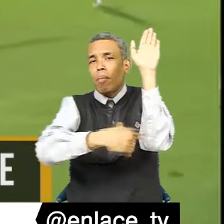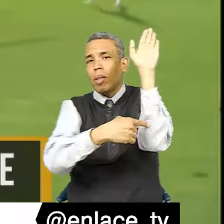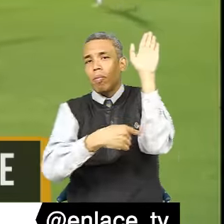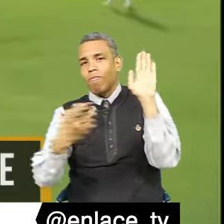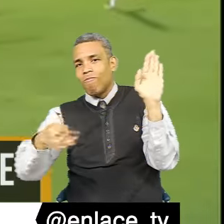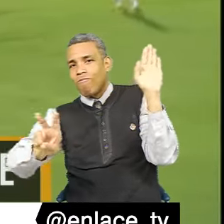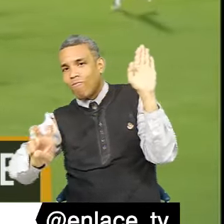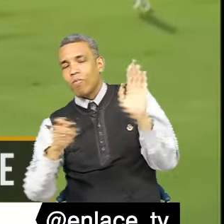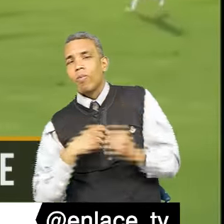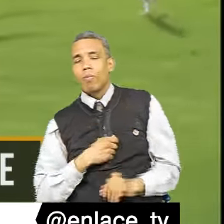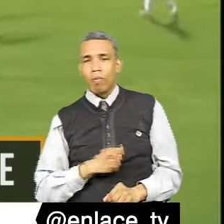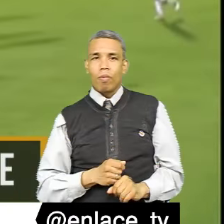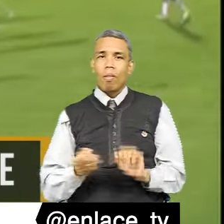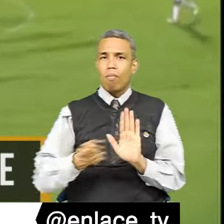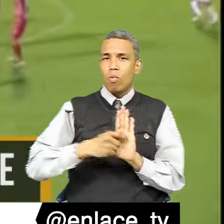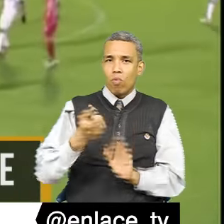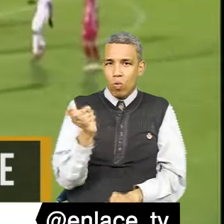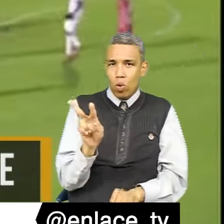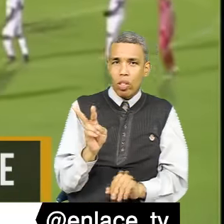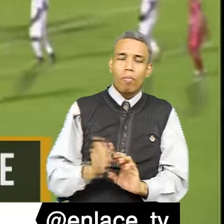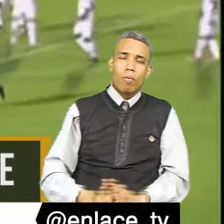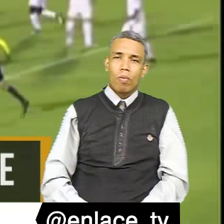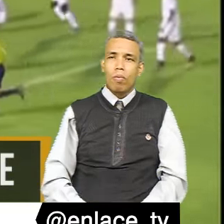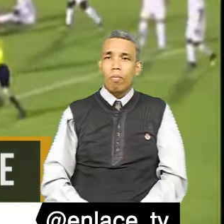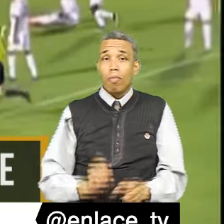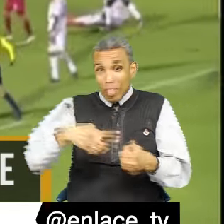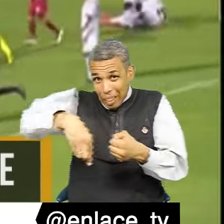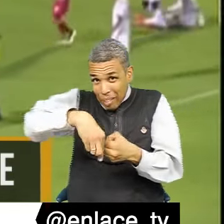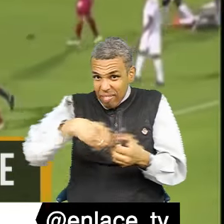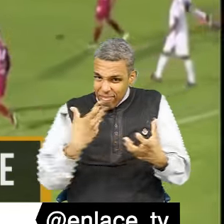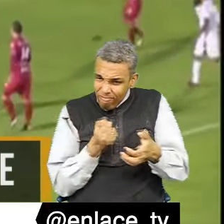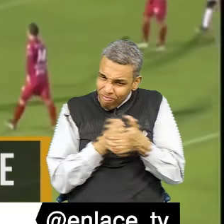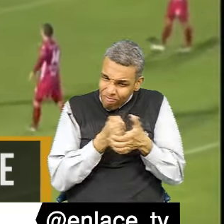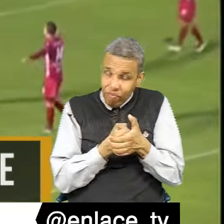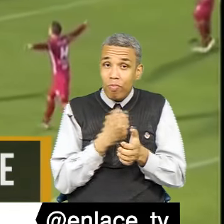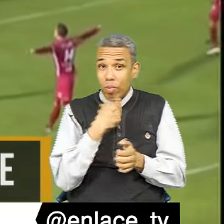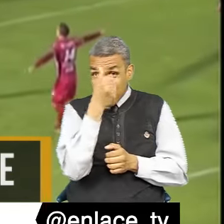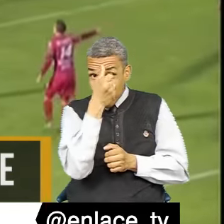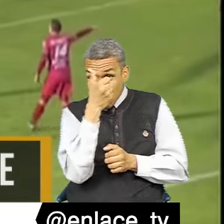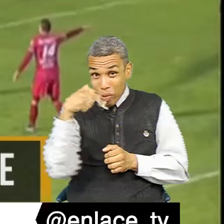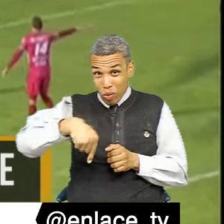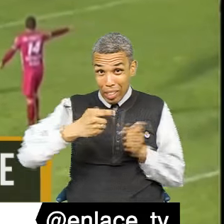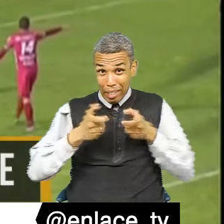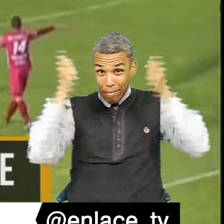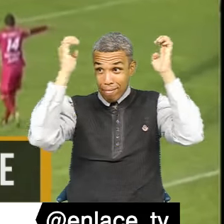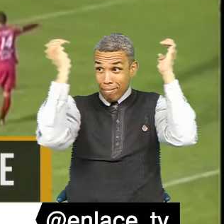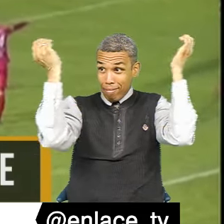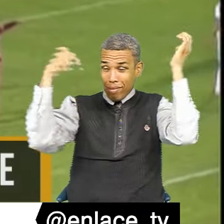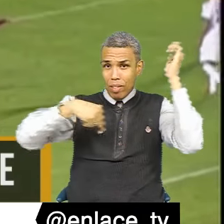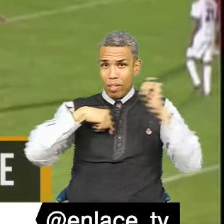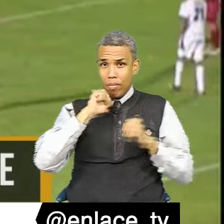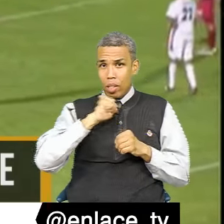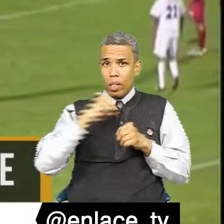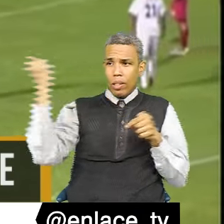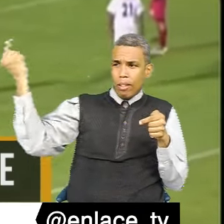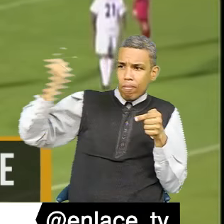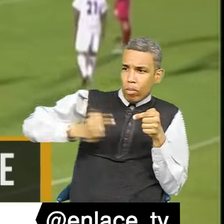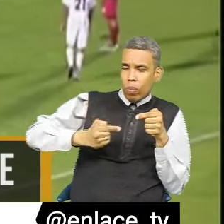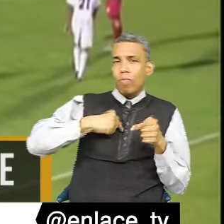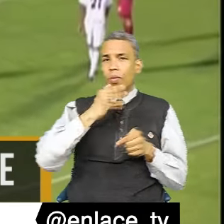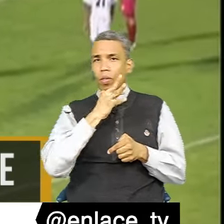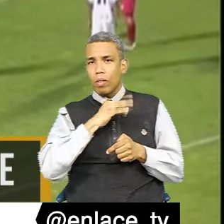esta jornada, el onceno aurinegro continúa en la lucha. Este domingo recibirá de local en el Daniel Villazapata a Santa Fe, mientras que